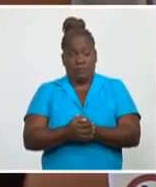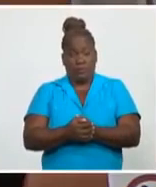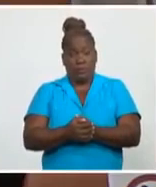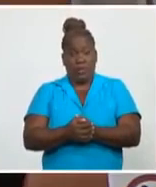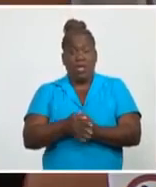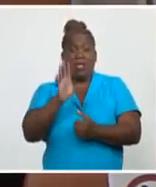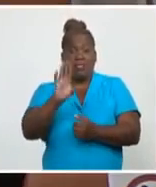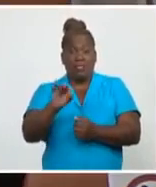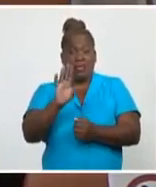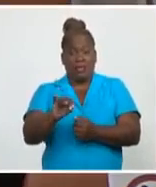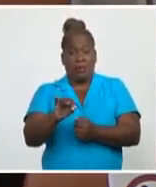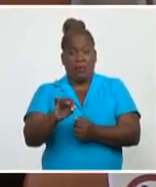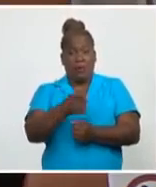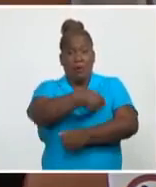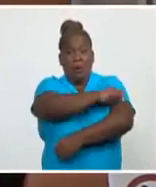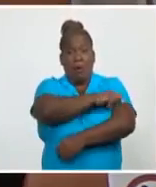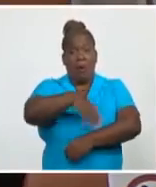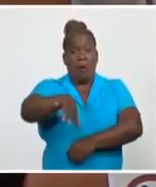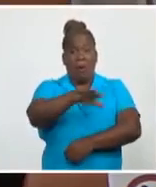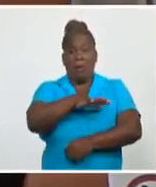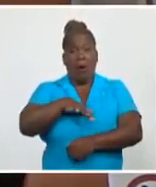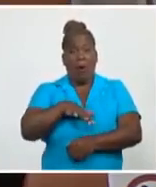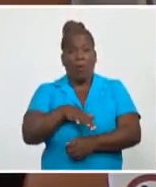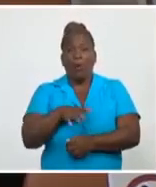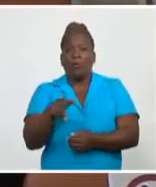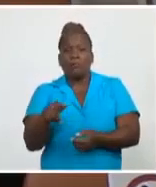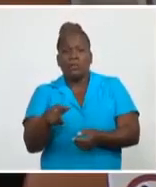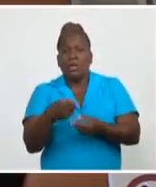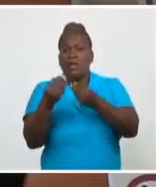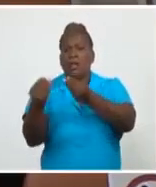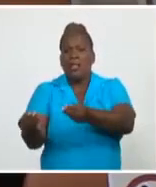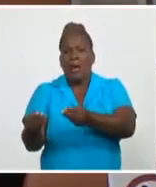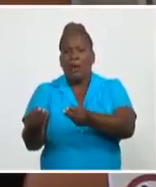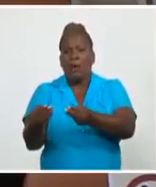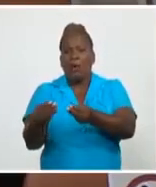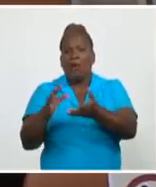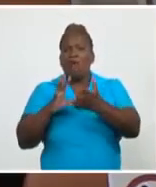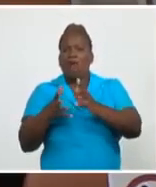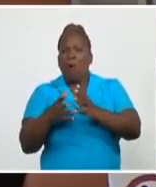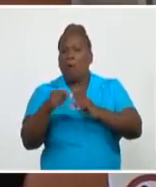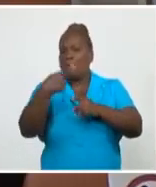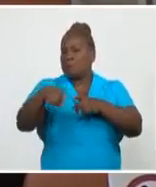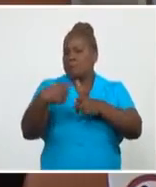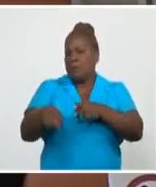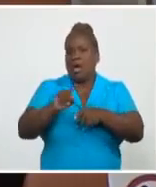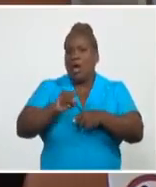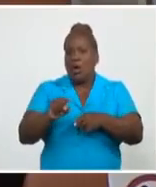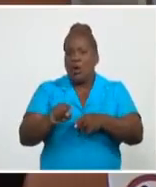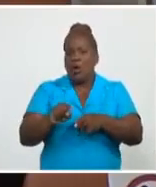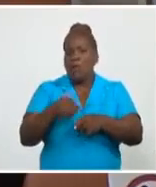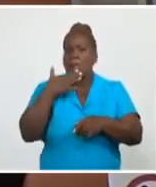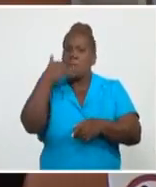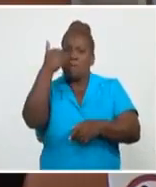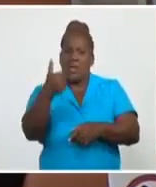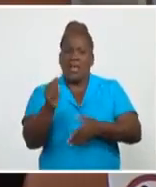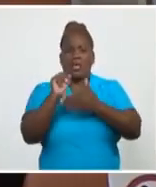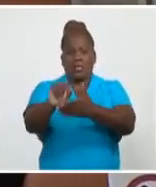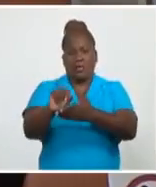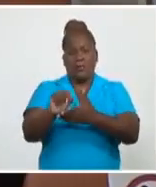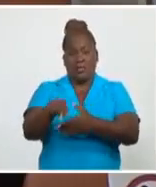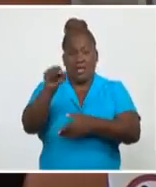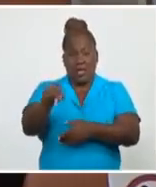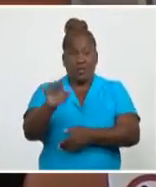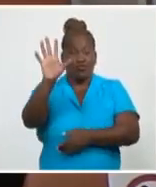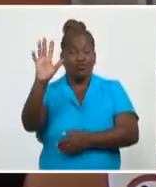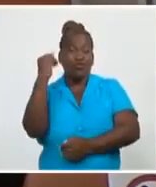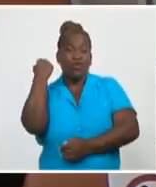que la población no consume estrategias ni programas, la población consume bienes y servicios. En esta etapa, en este quinquenio, el énfasis hay que